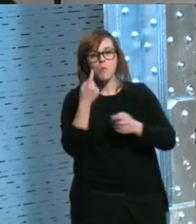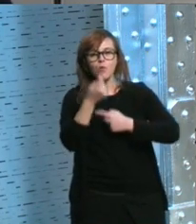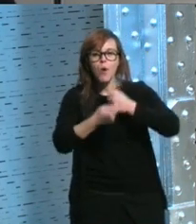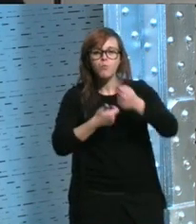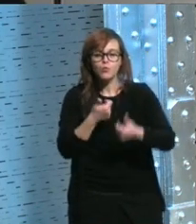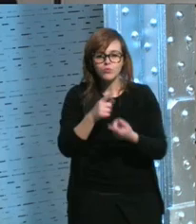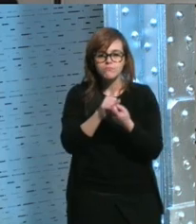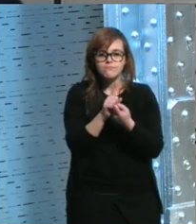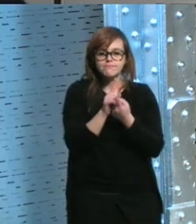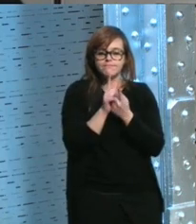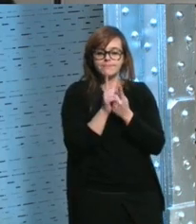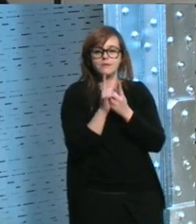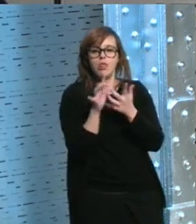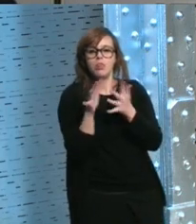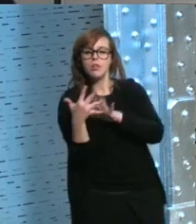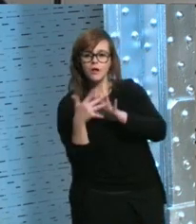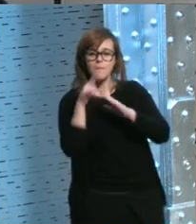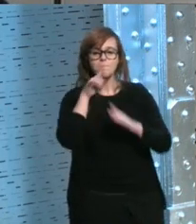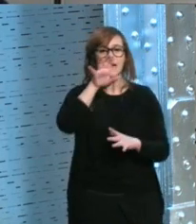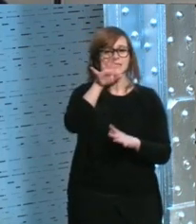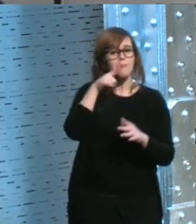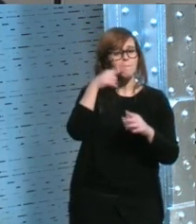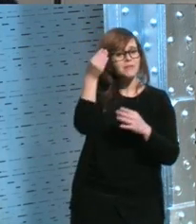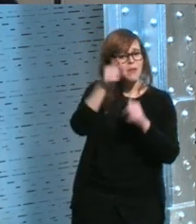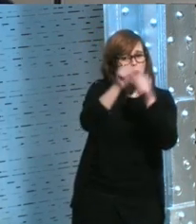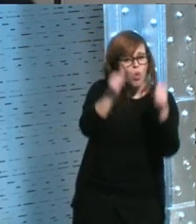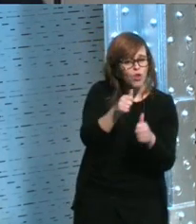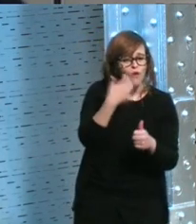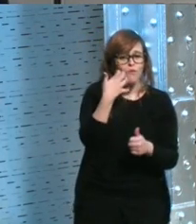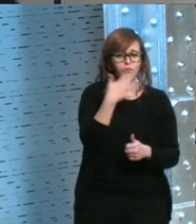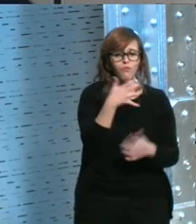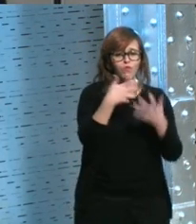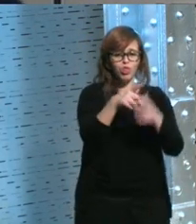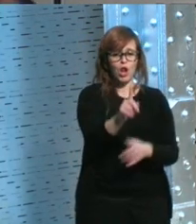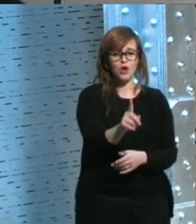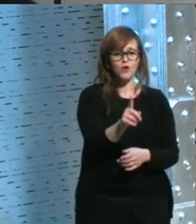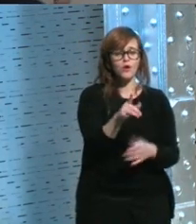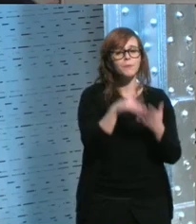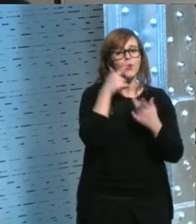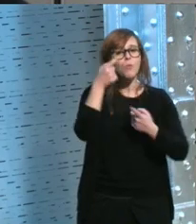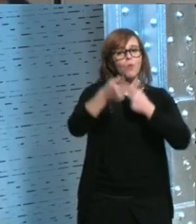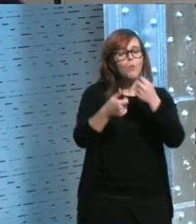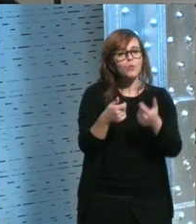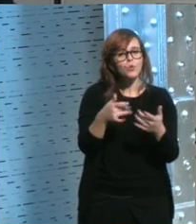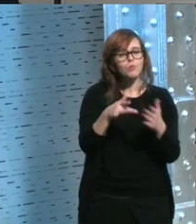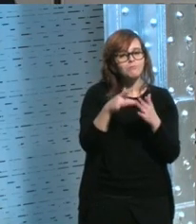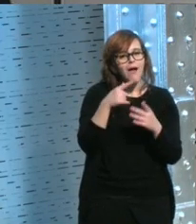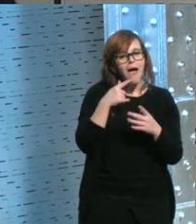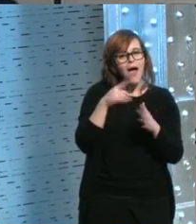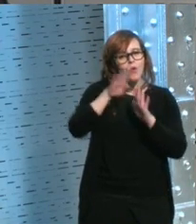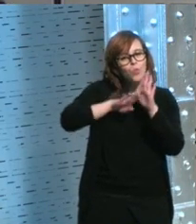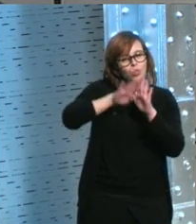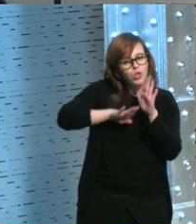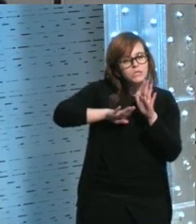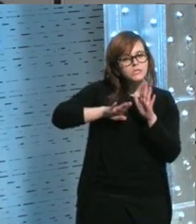que muchos, que el modelo no funciona, pero entonces que están creando las condiciones. Creo que eso de crear